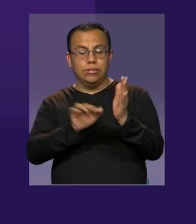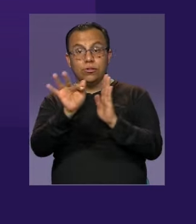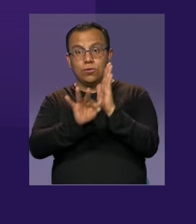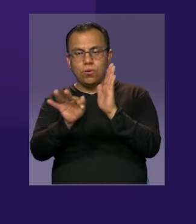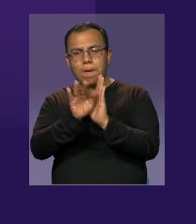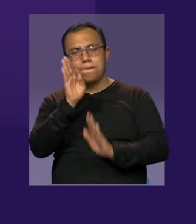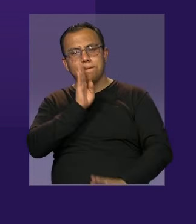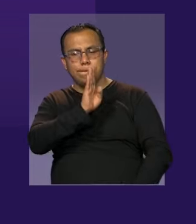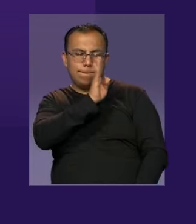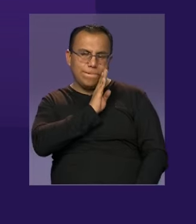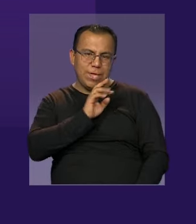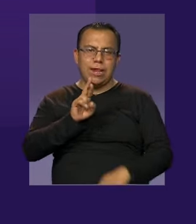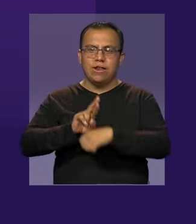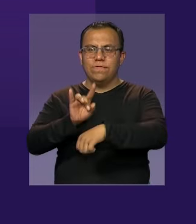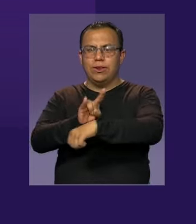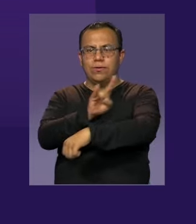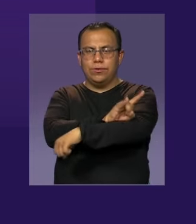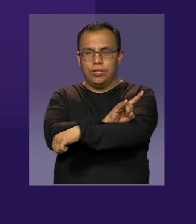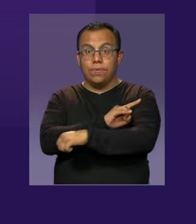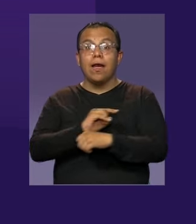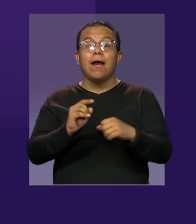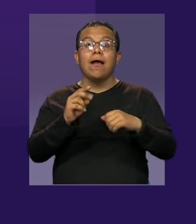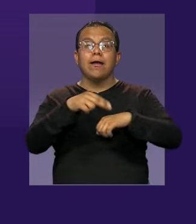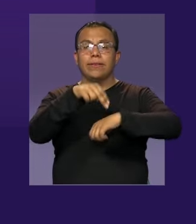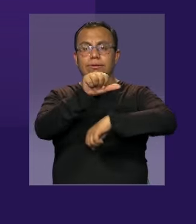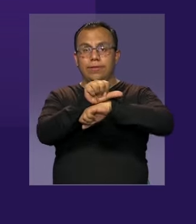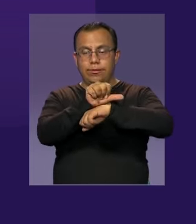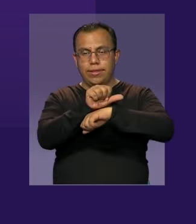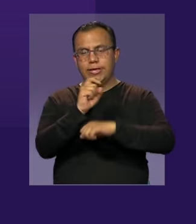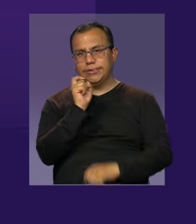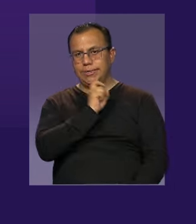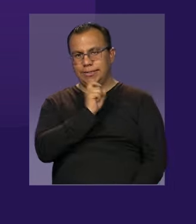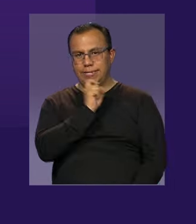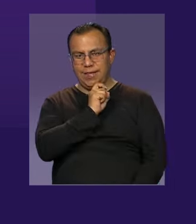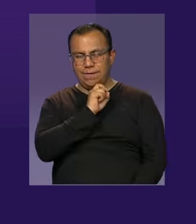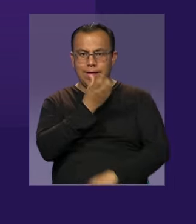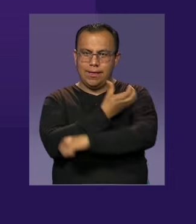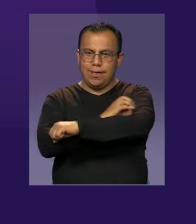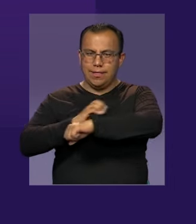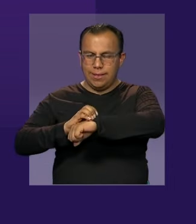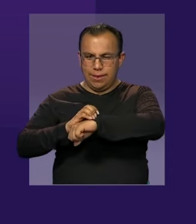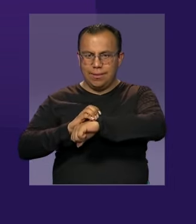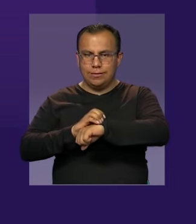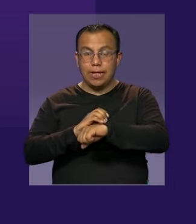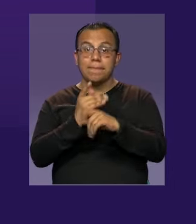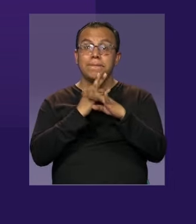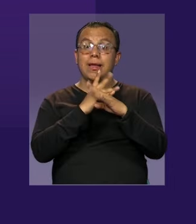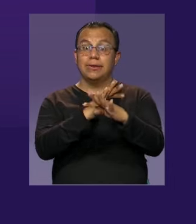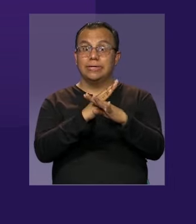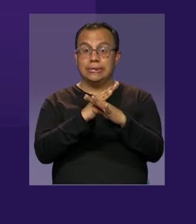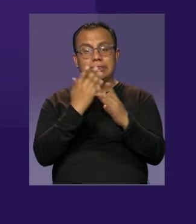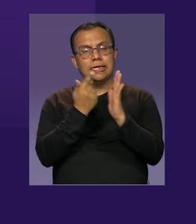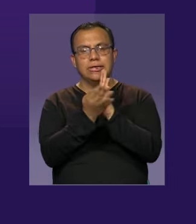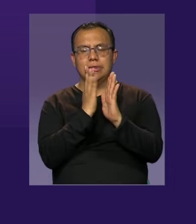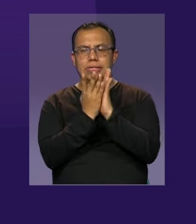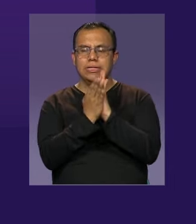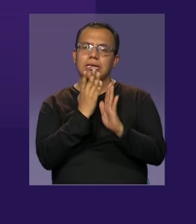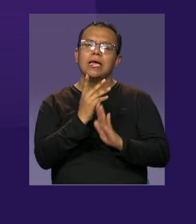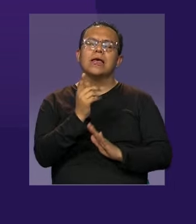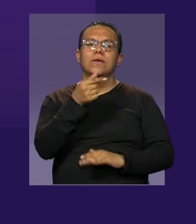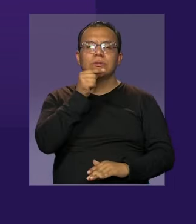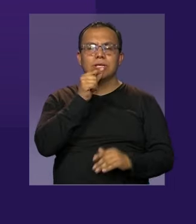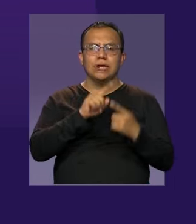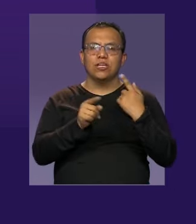Bosa, Rafael Uribe Uribe, Antonio Nariño, Santa Fe, La Candelaria, Los Mártires, Teusaquillo,